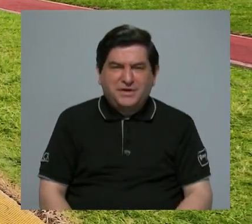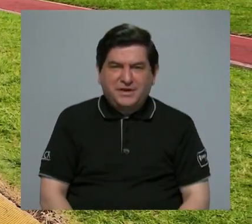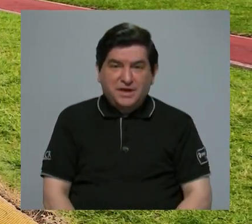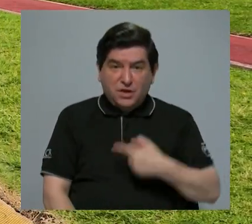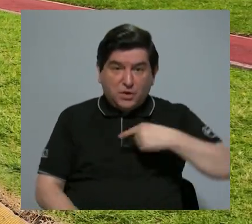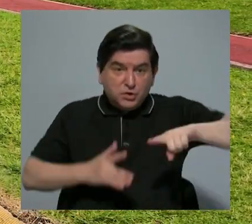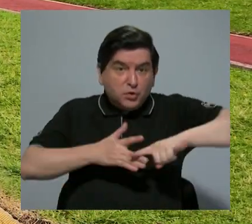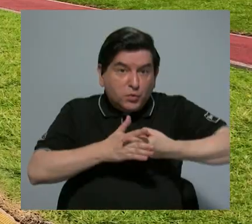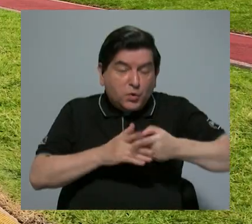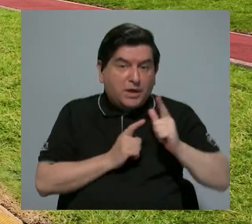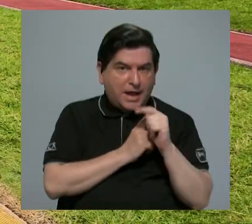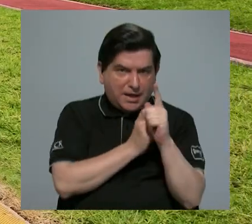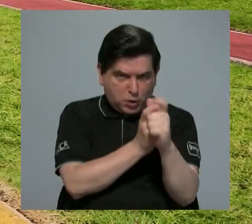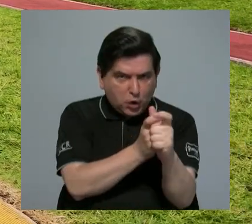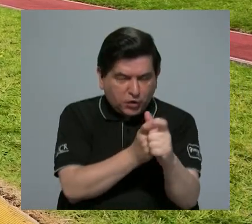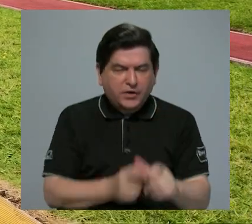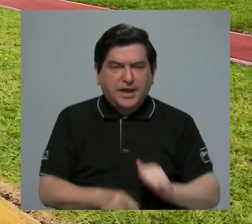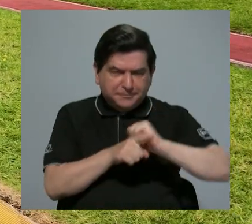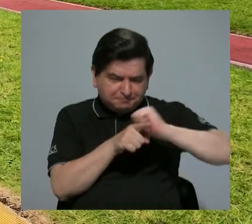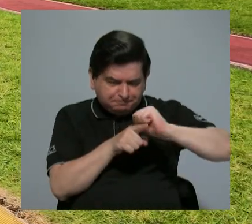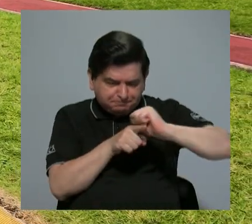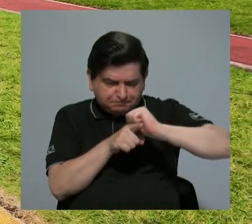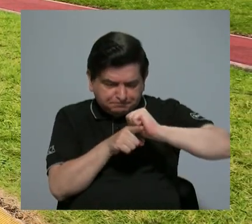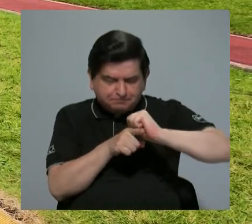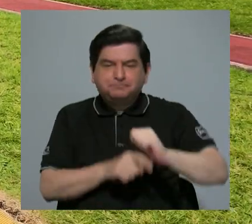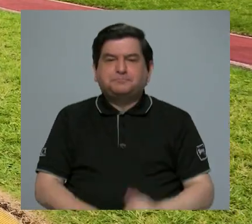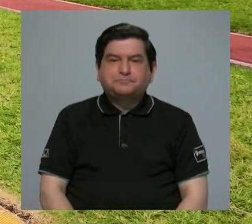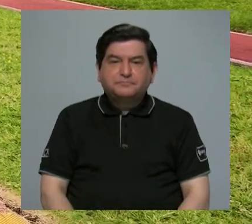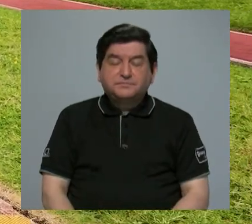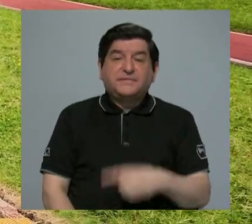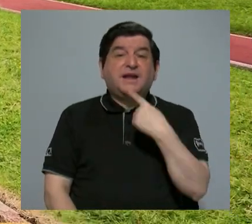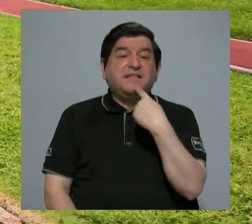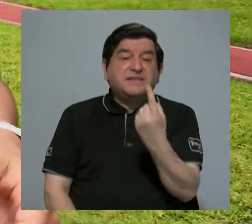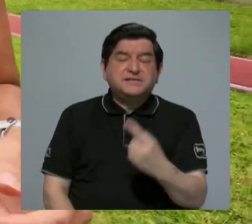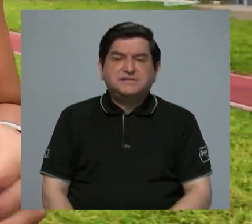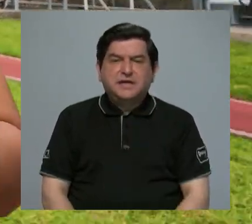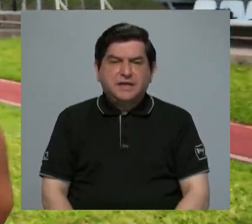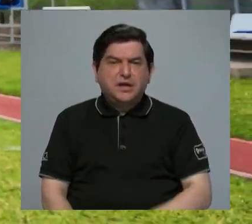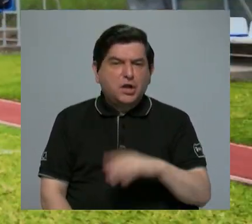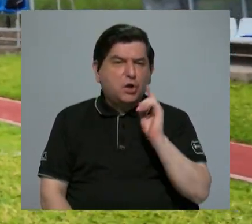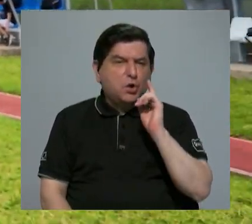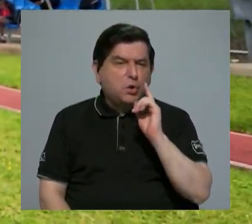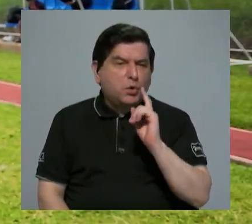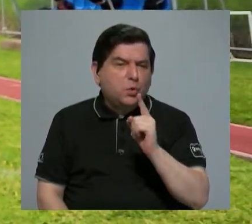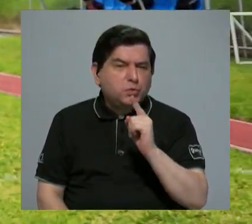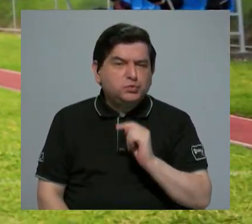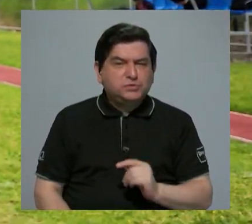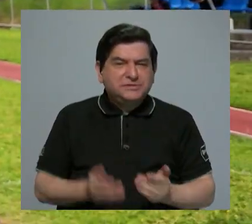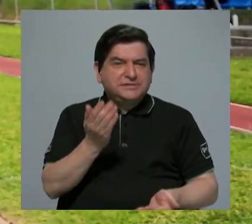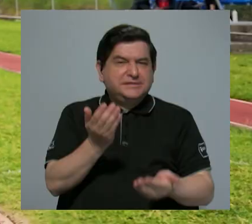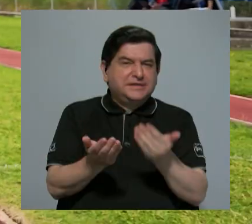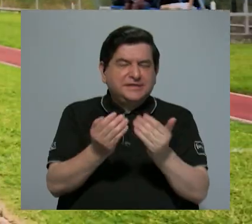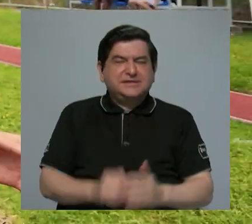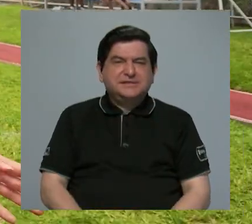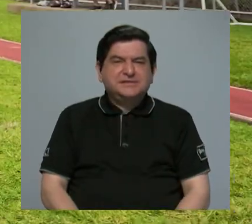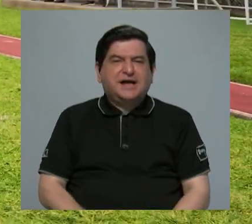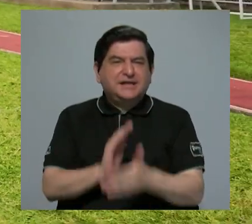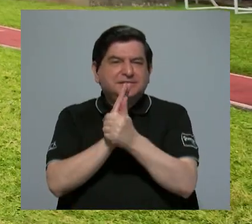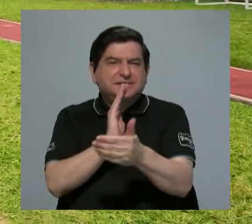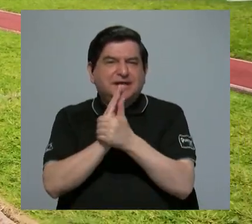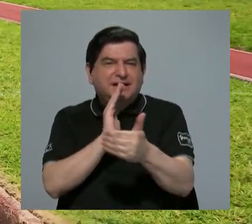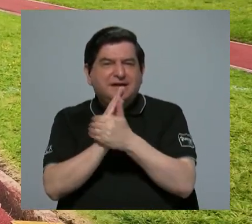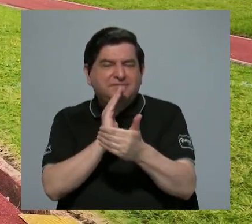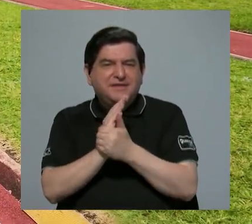Bueno, cuando uno comienza a correr y a entrenar, le van diciendo como, ok, usted tiene como